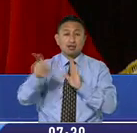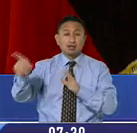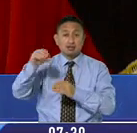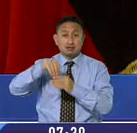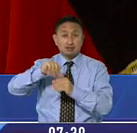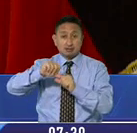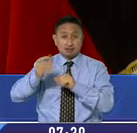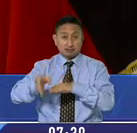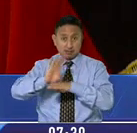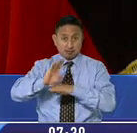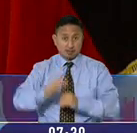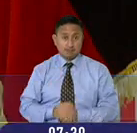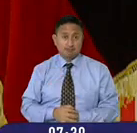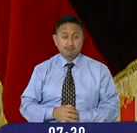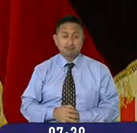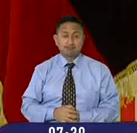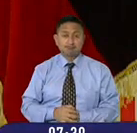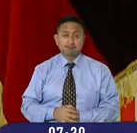Asamblea Nacional.